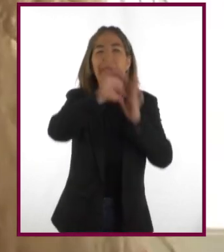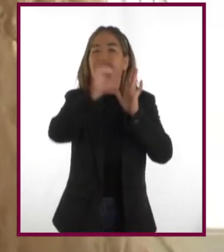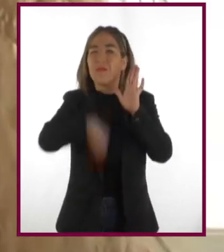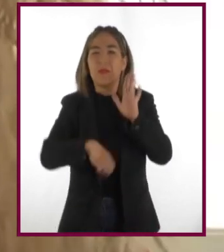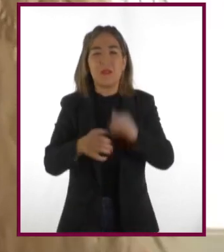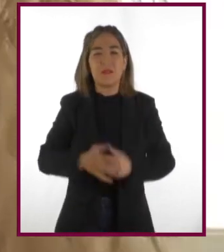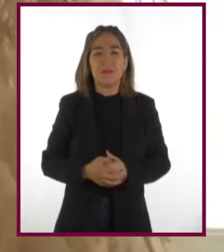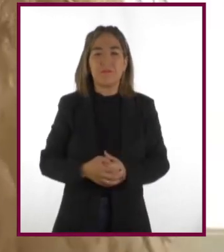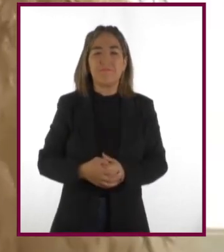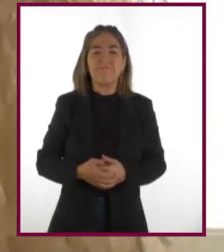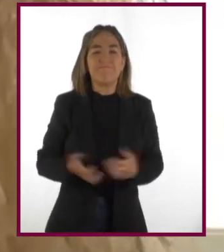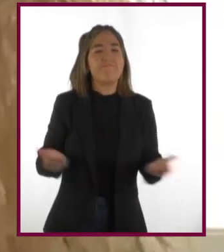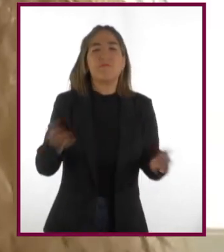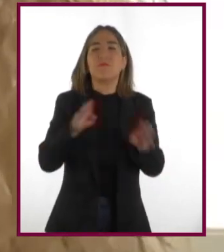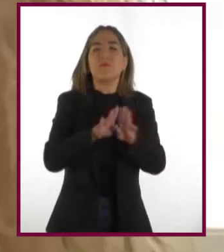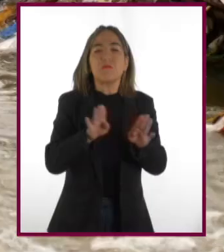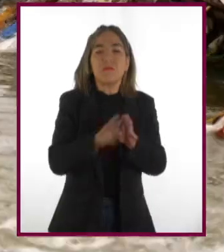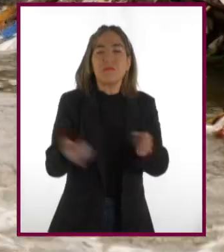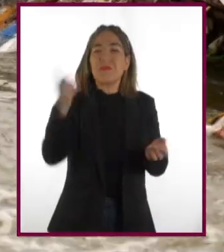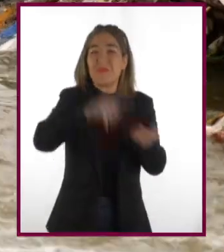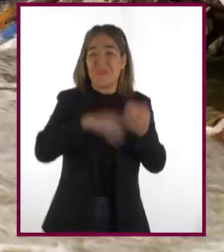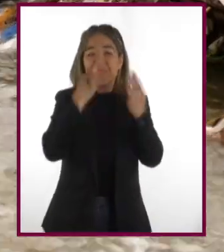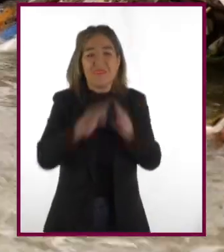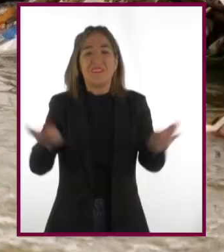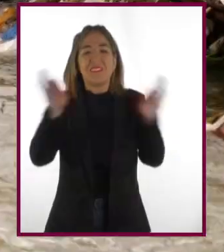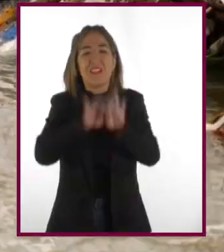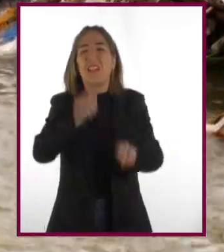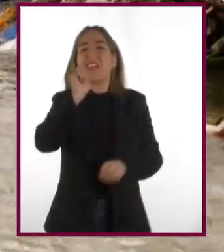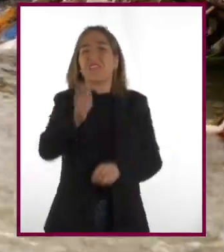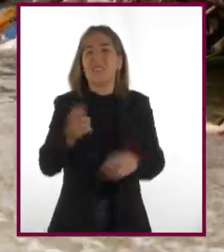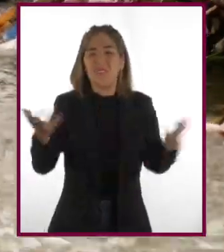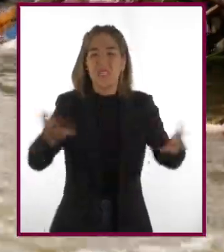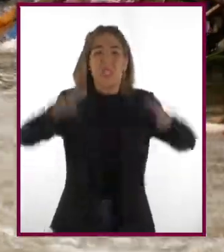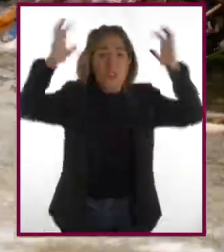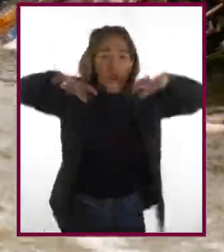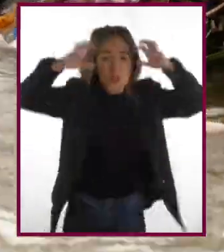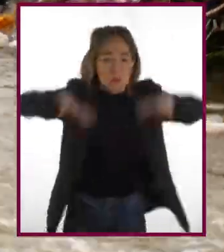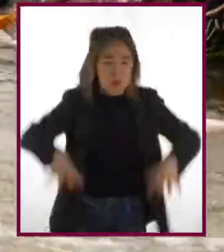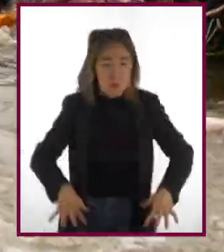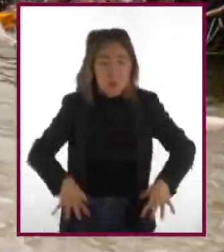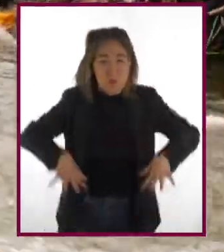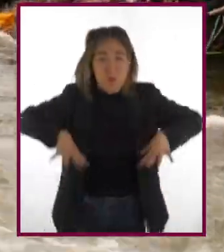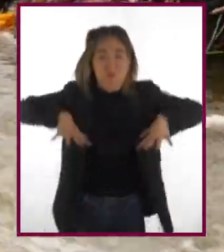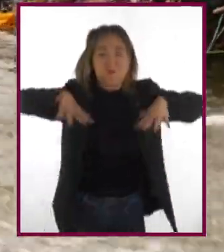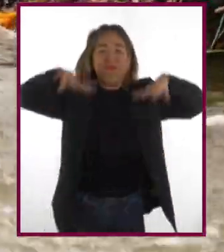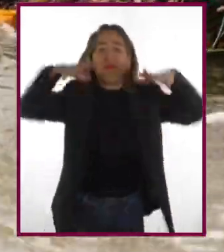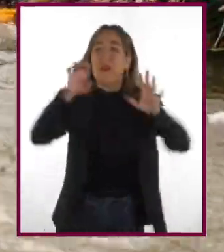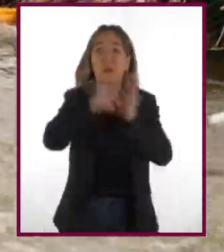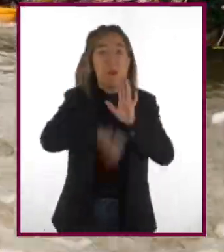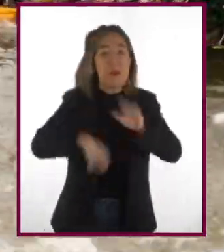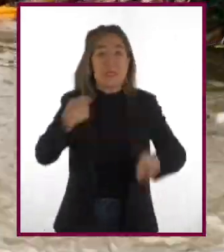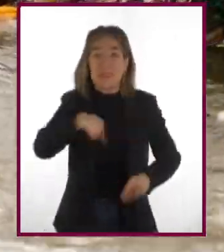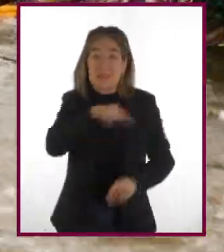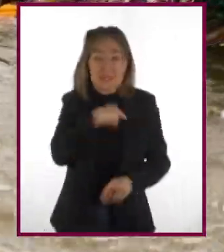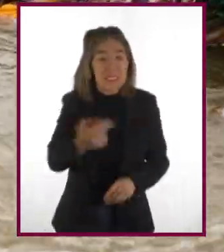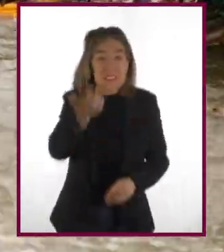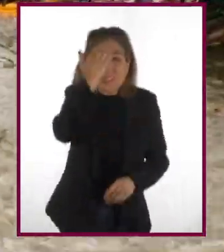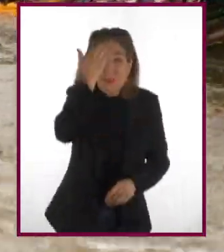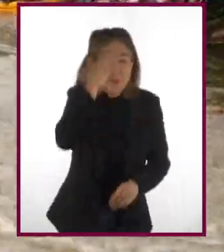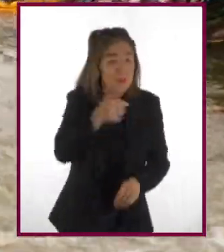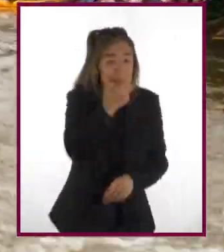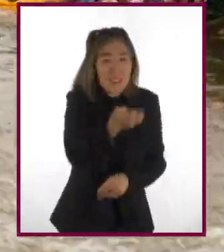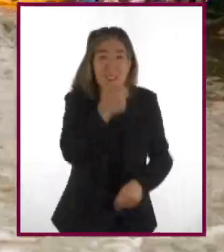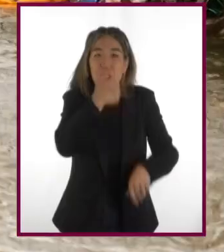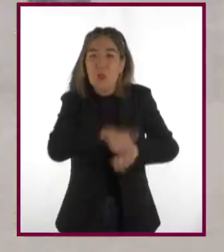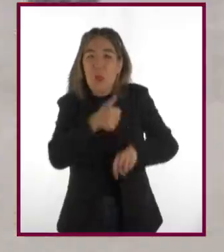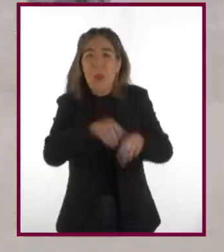también, por ejemplo, en la predicción de fenómenos muy importantes como pueden ser las inundaciones fluviales. Si nosotros no conociéramos